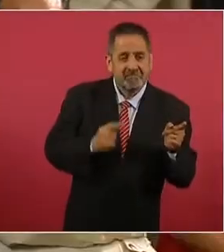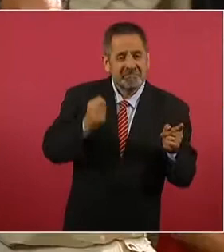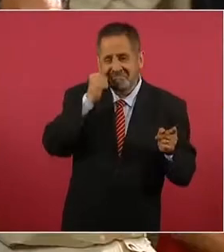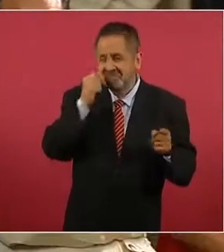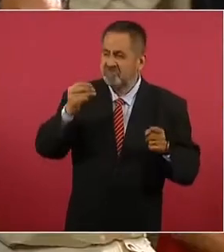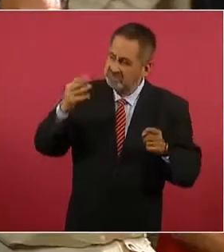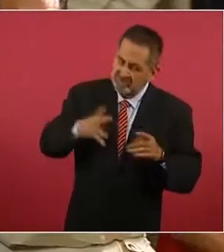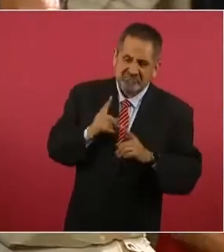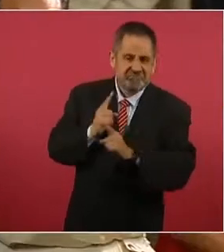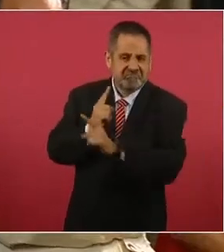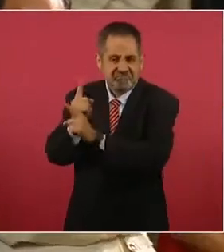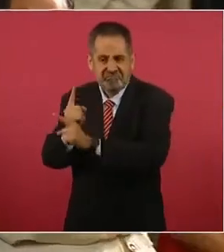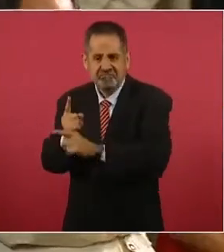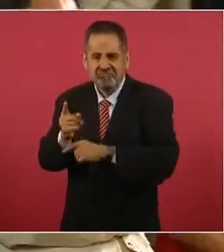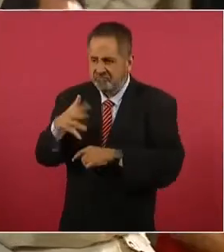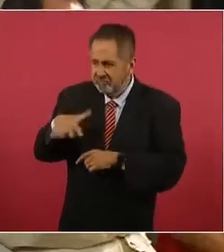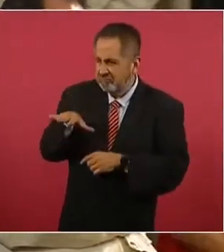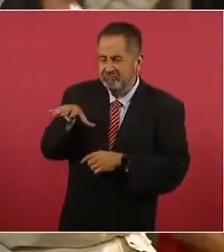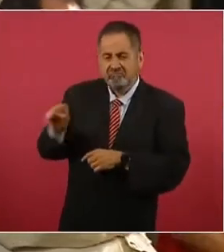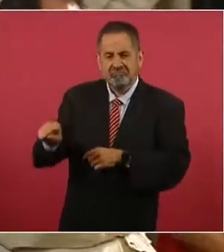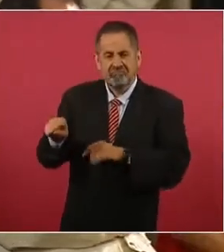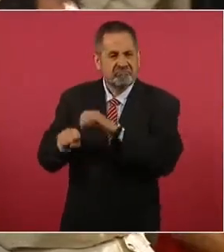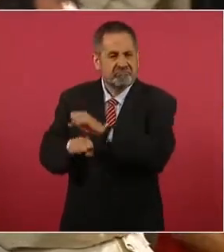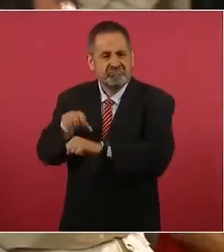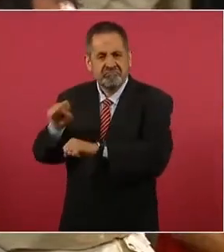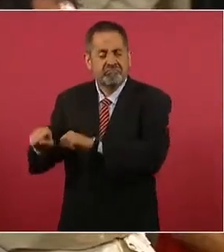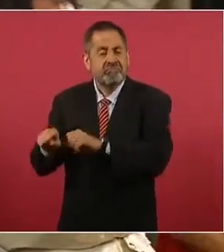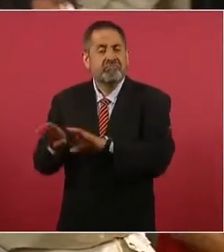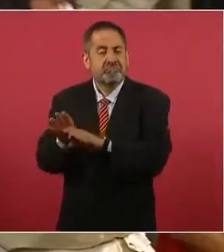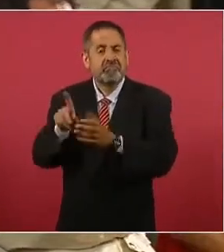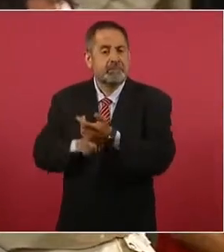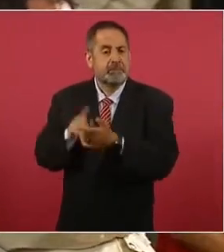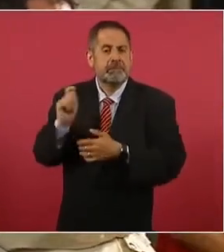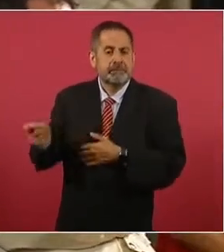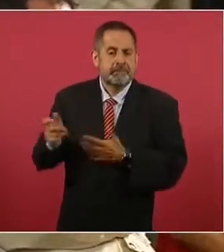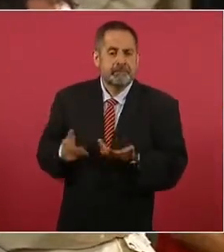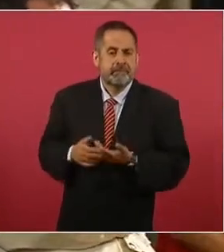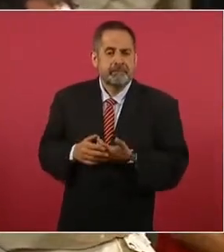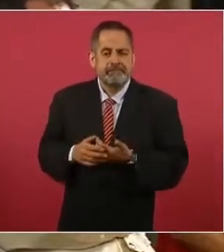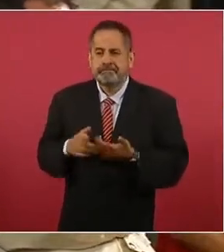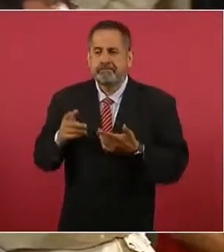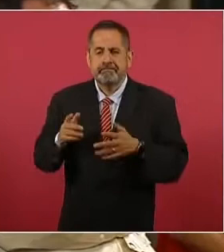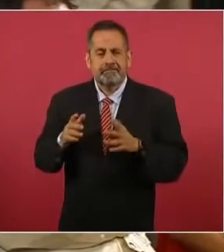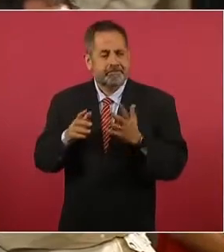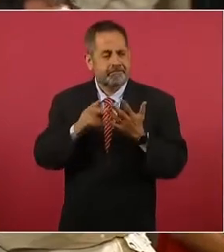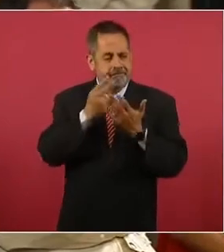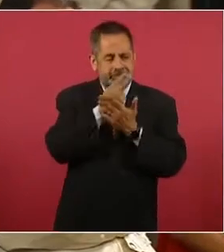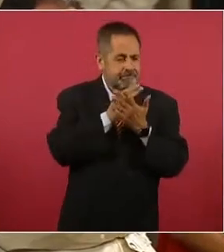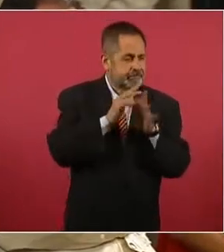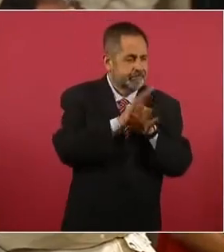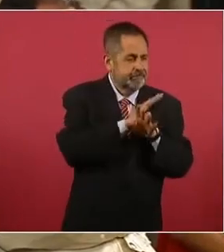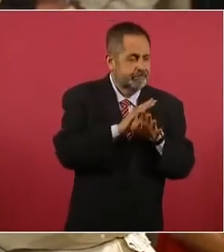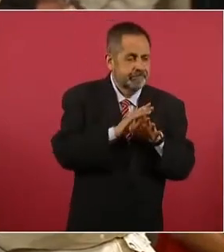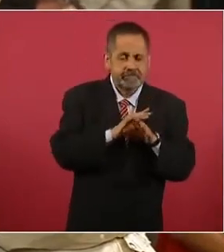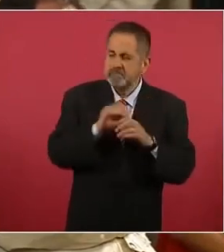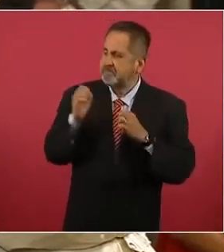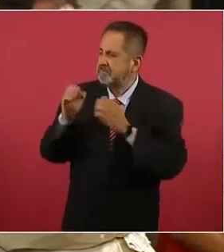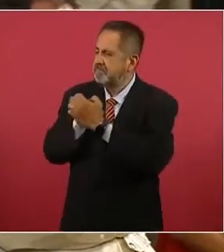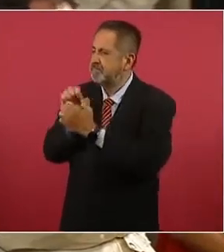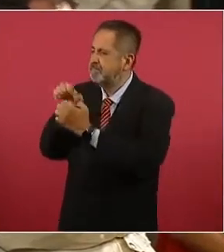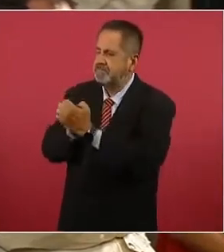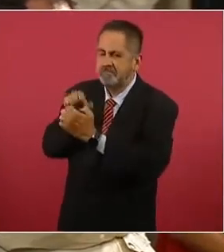importa, porque vuelven a subir otra aplicación exactamente igual y nada más le cambian el nombre, el logotipo, etcétera.